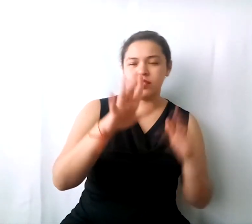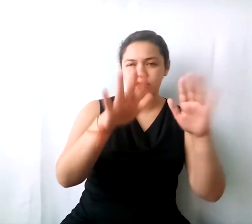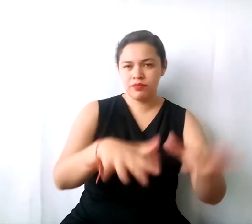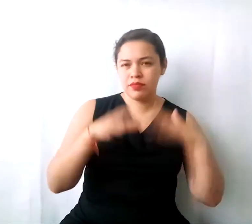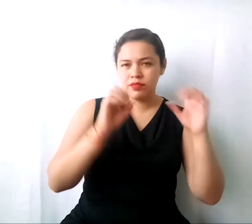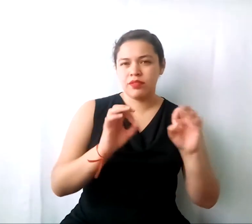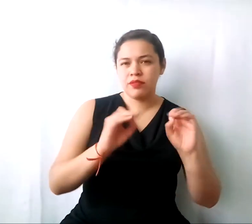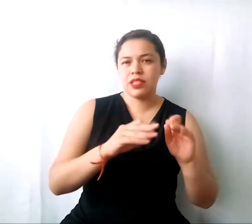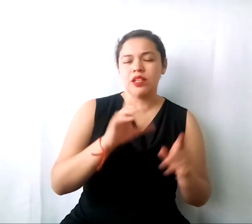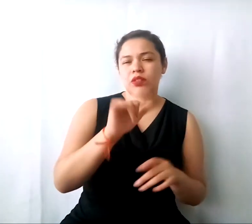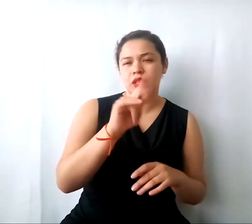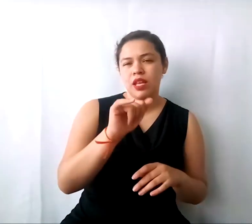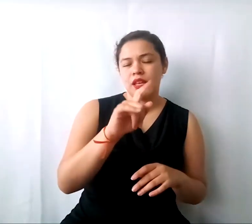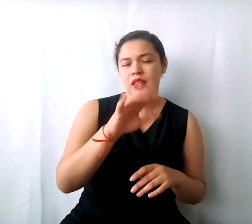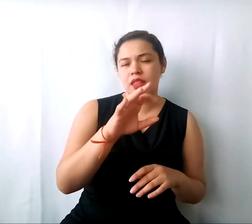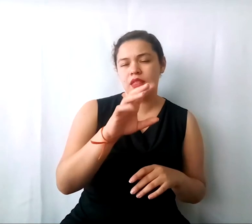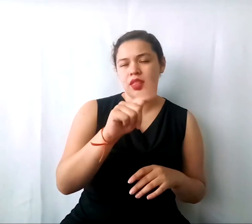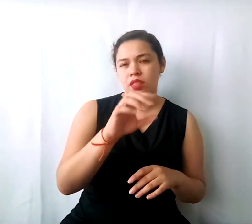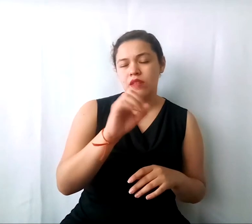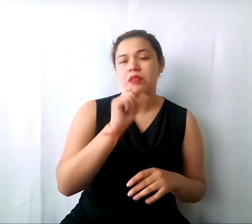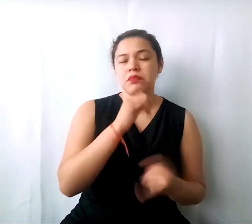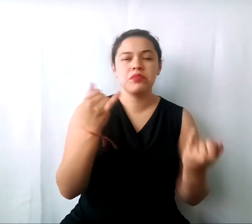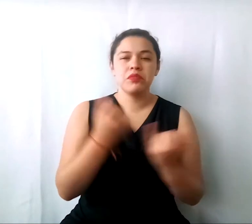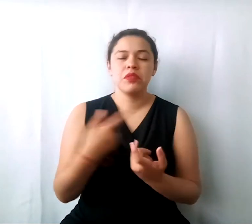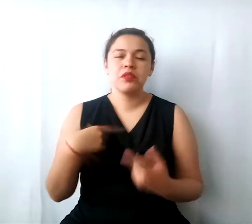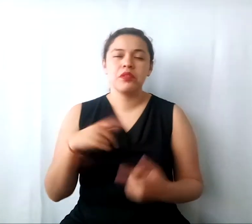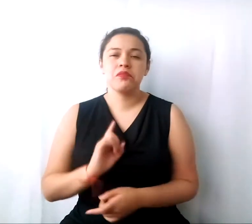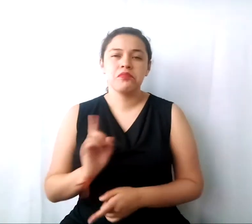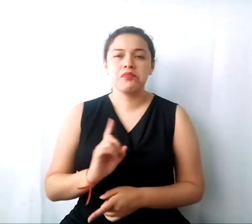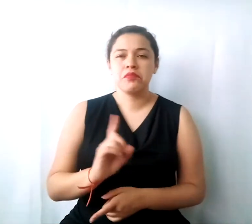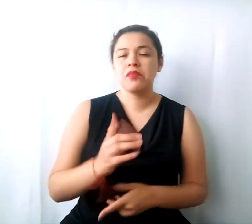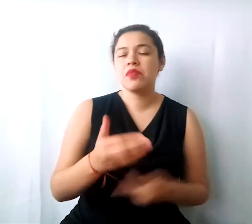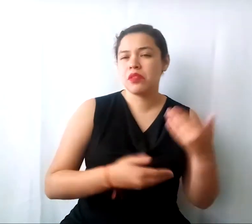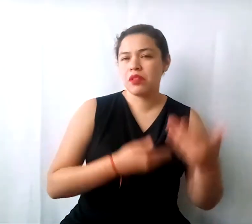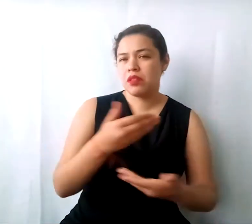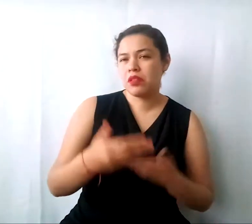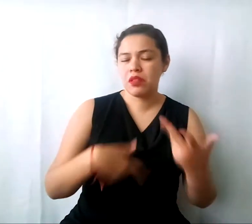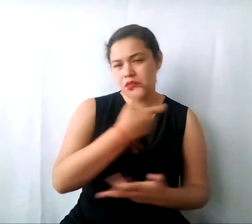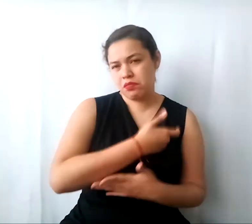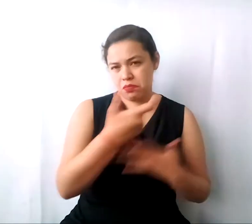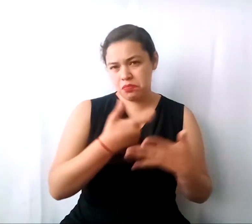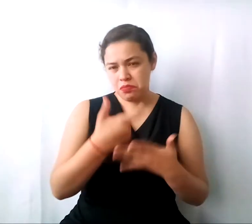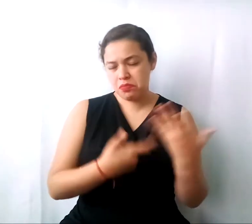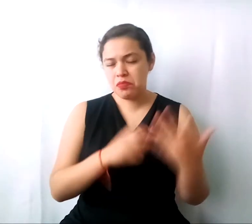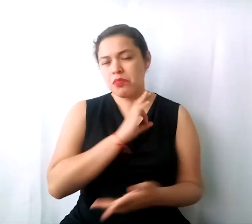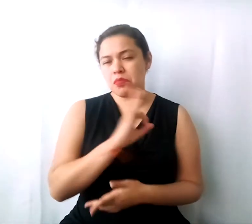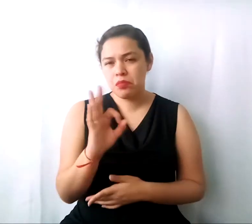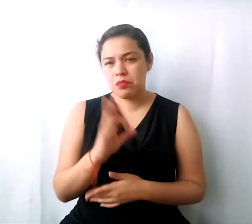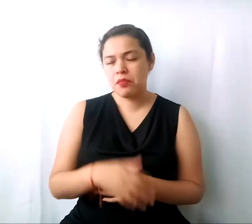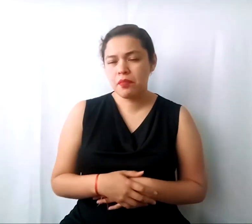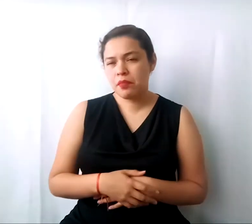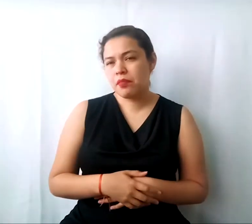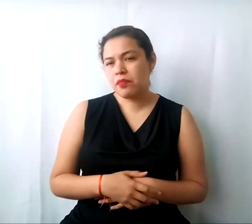pueden organizarse, pueden tomar esta figura y personalmente prestar los servicios contables por medio